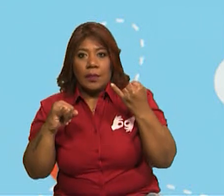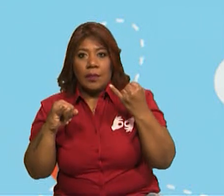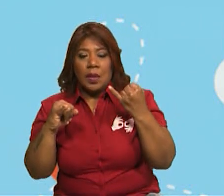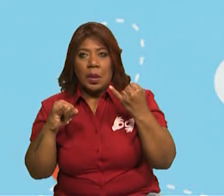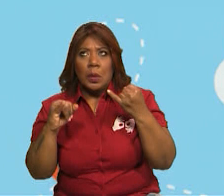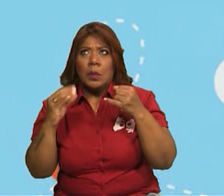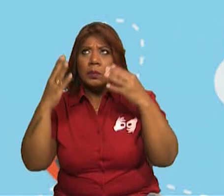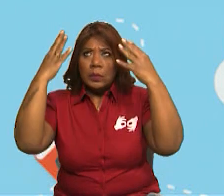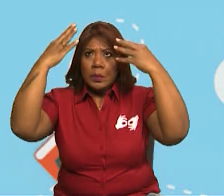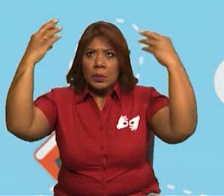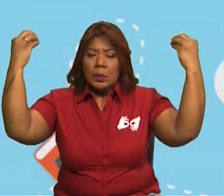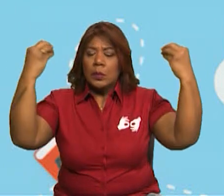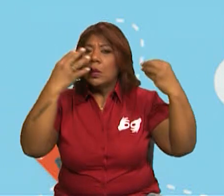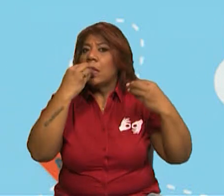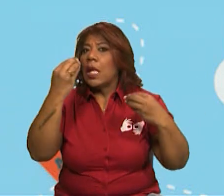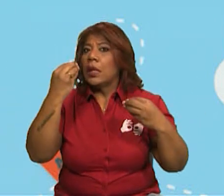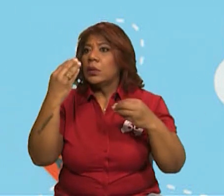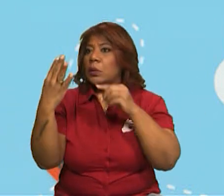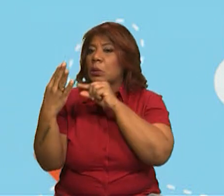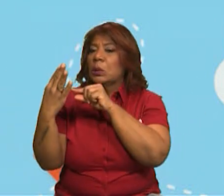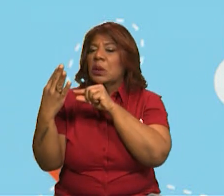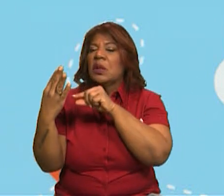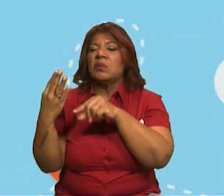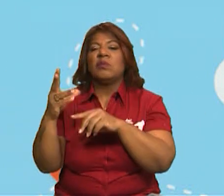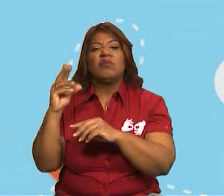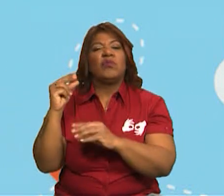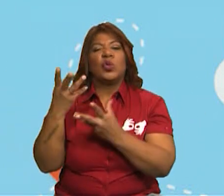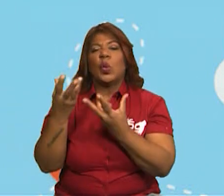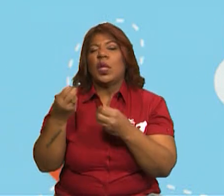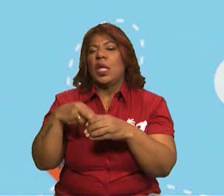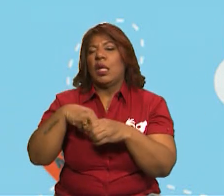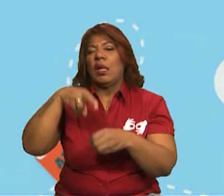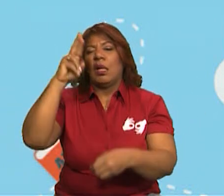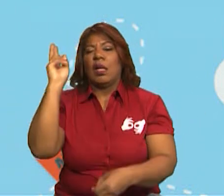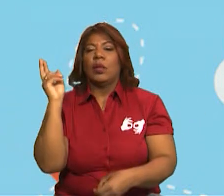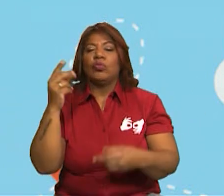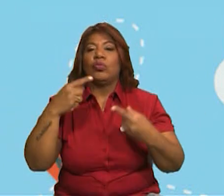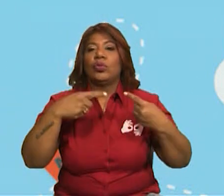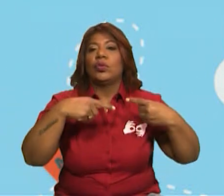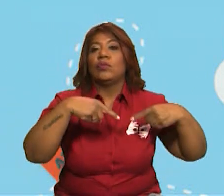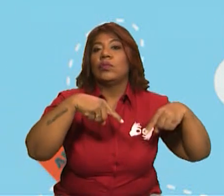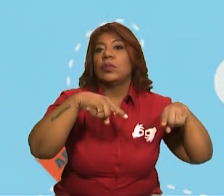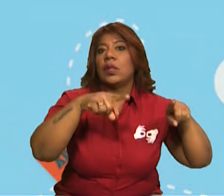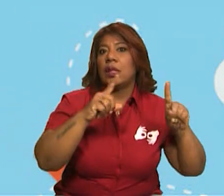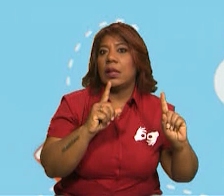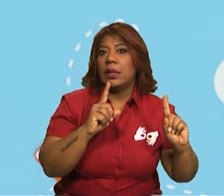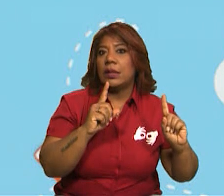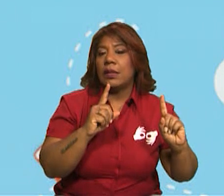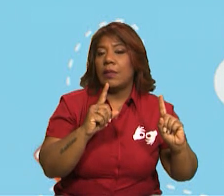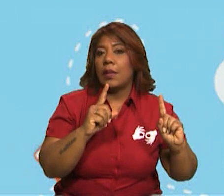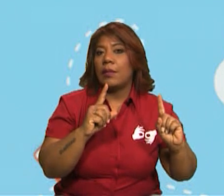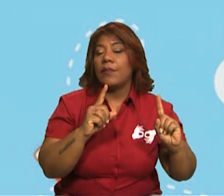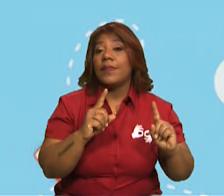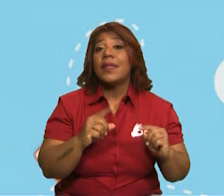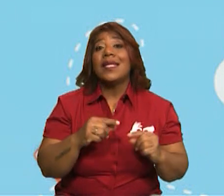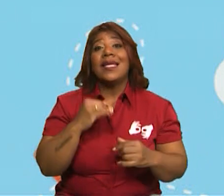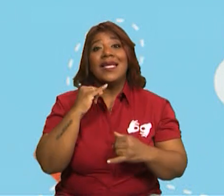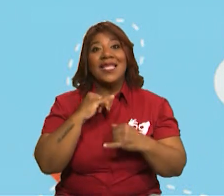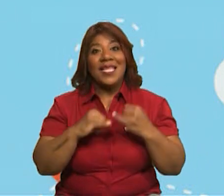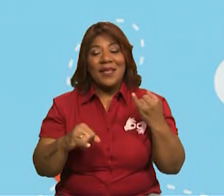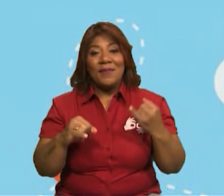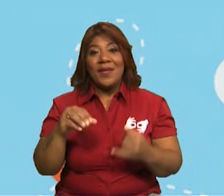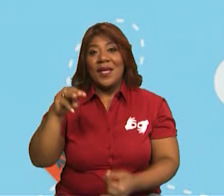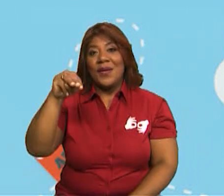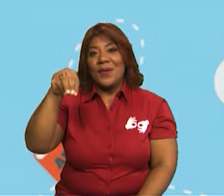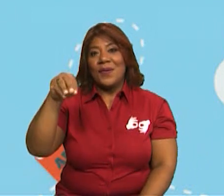El ejemplo es que la zorra se rinde y ya deja las uvas a pesar del hambre. Y la enseñanza se recoge en la moraleja o el consejo del